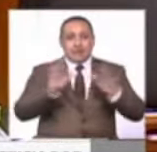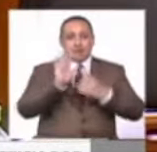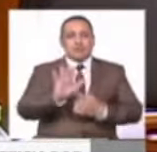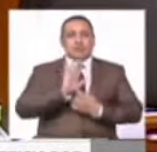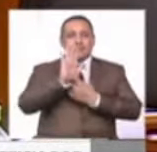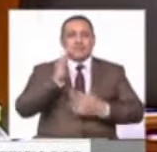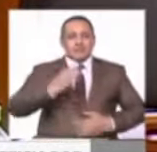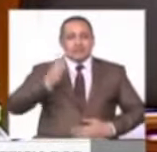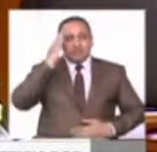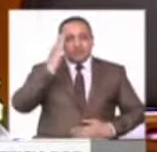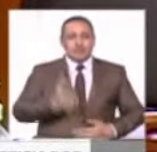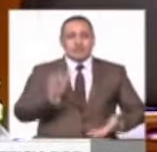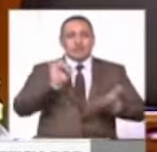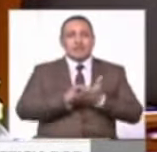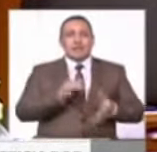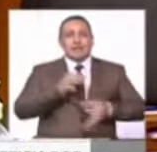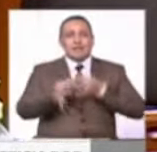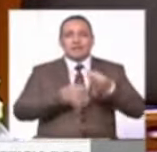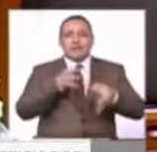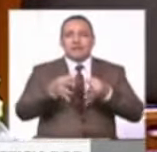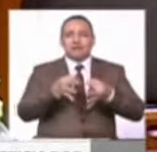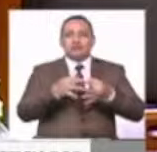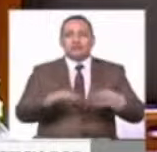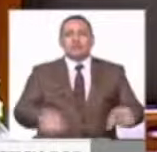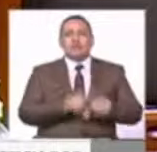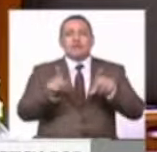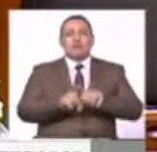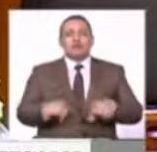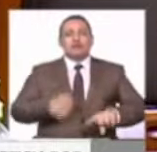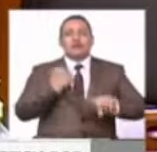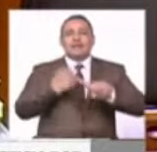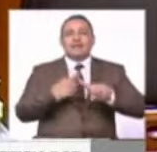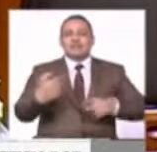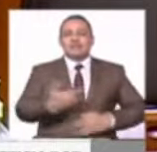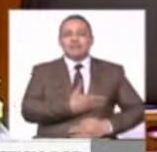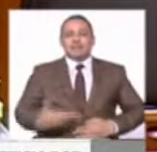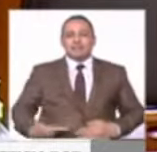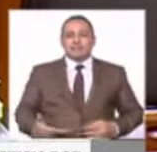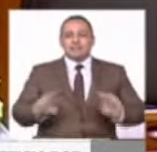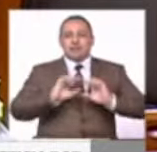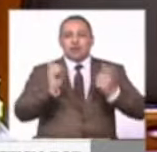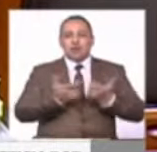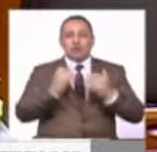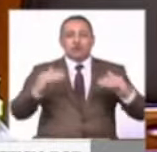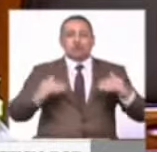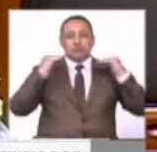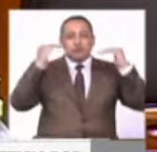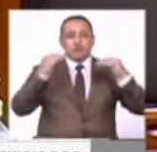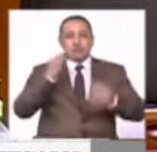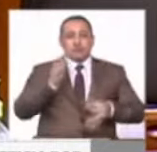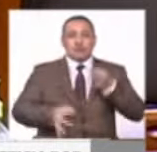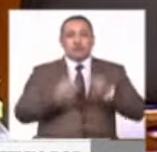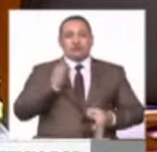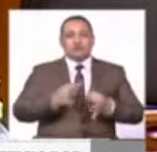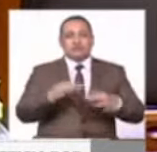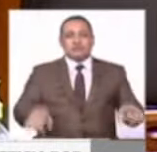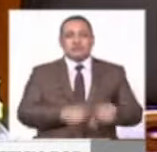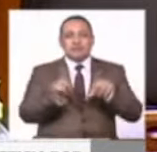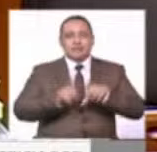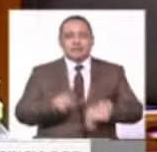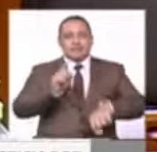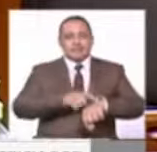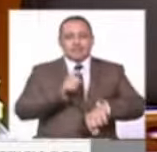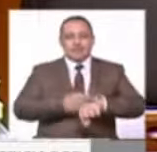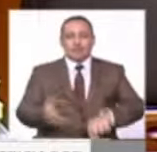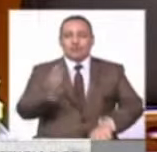conocimiento que las declaraciones son del expresidente de la corte superior de justicia que en ese momento